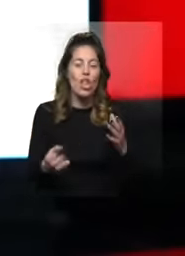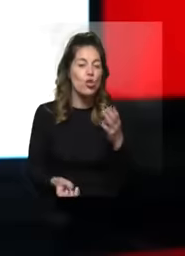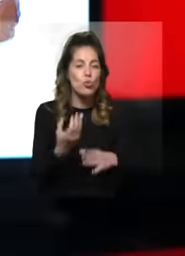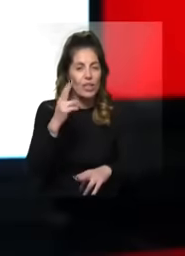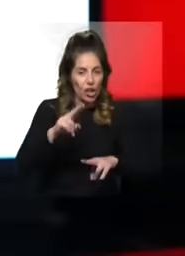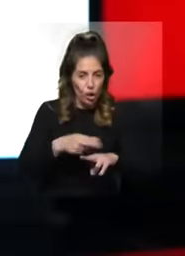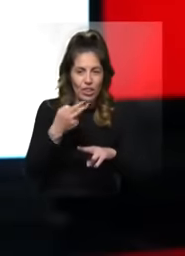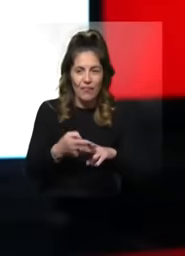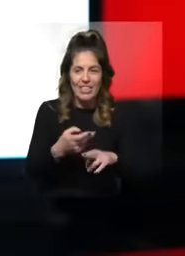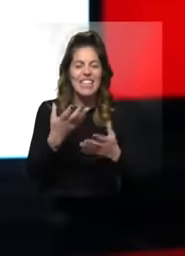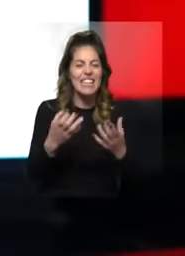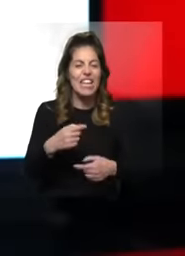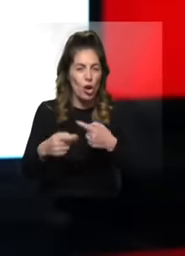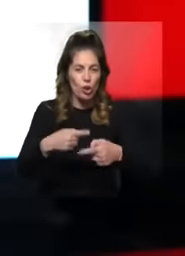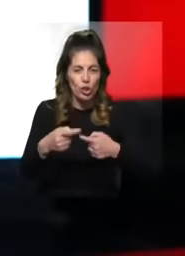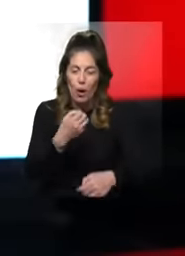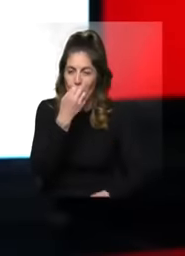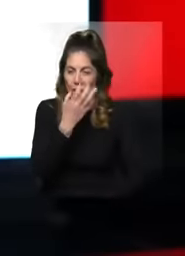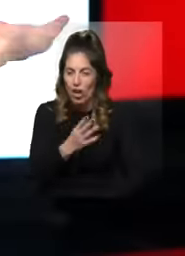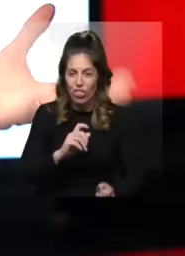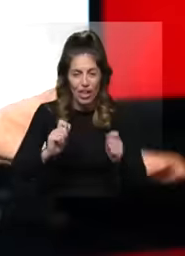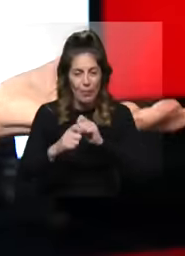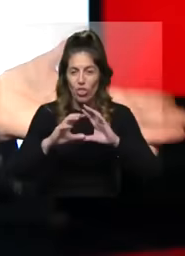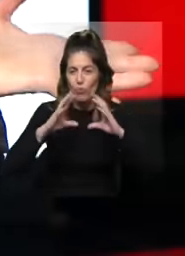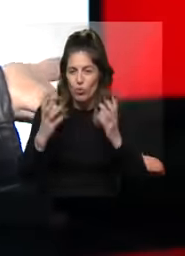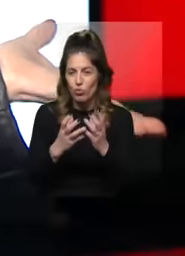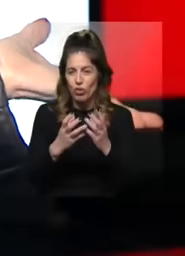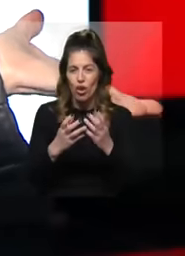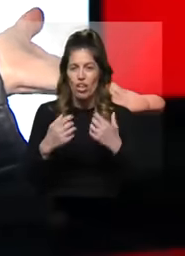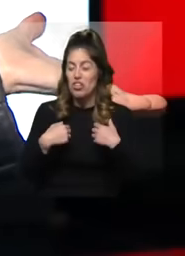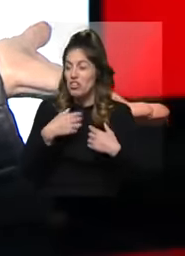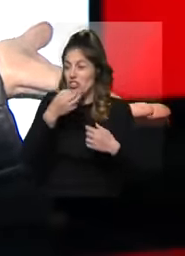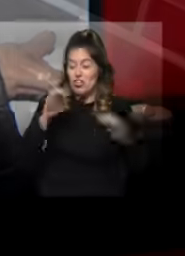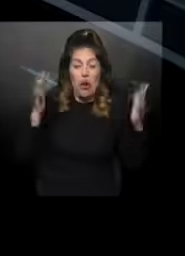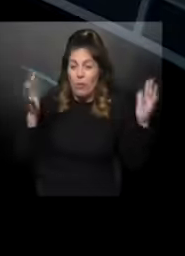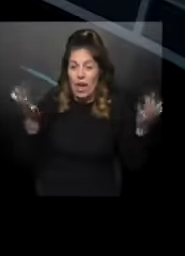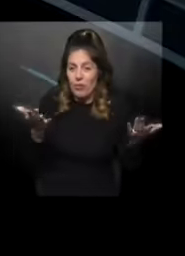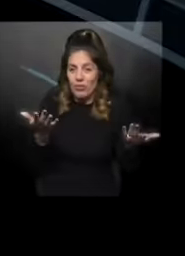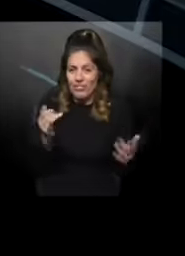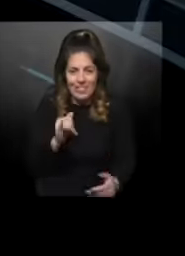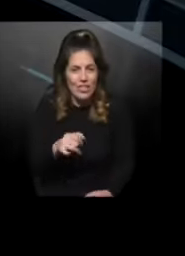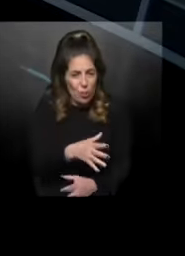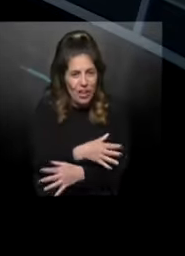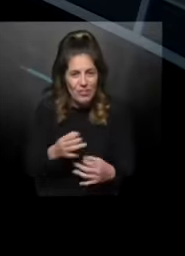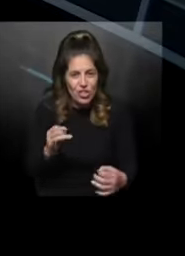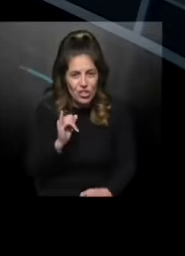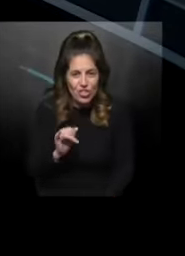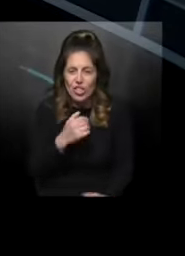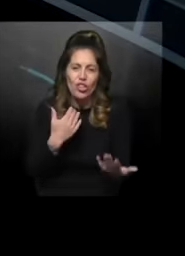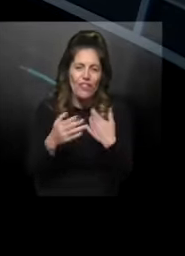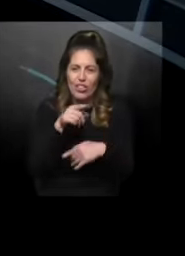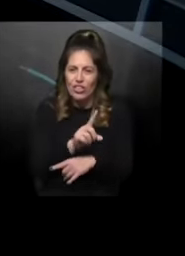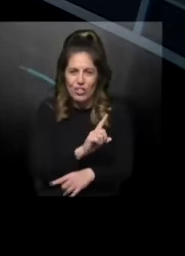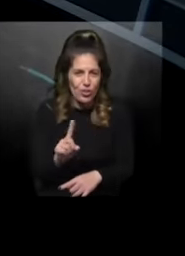nuevo y quieren seguir mejorando y cambiando el mundo. Yo digo, por supuesto, los aplaudo. Eso, por eso me parece maravilloso. No estoy hablando de